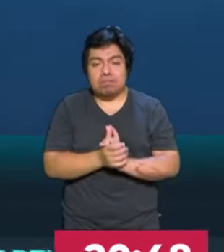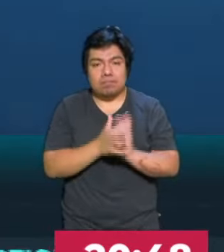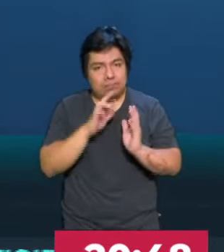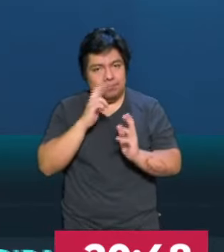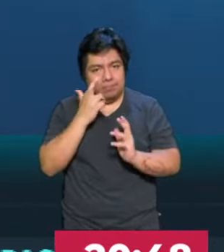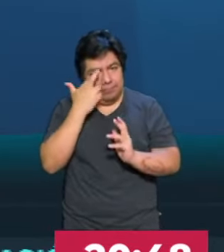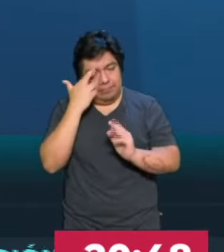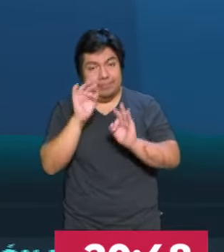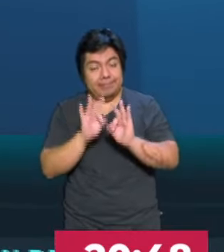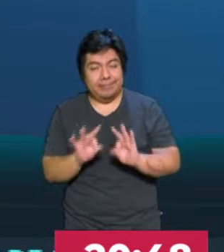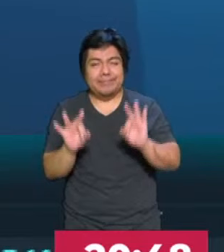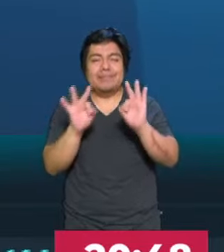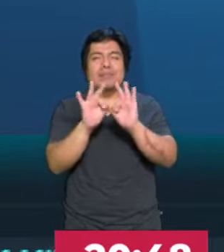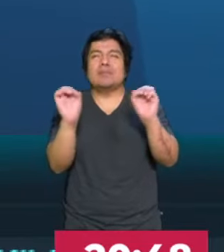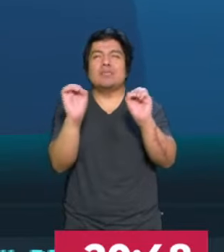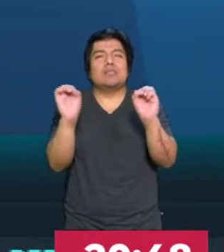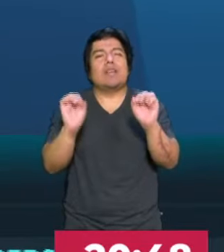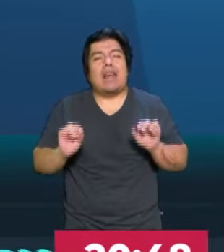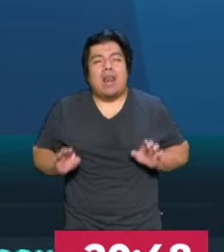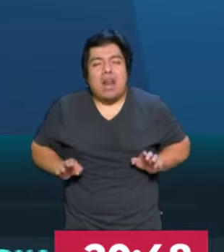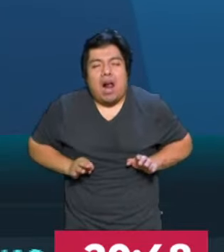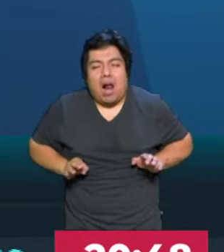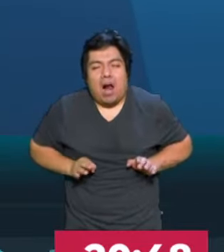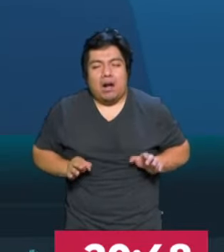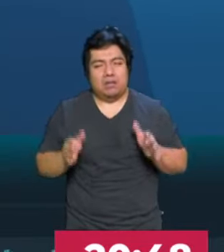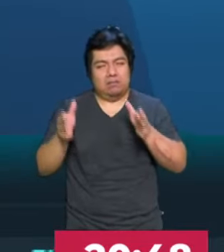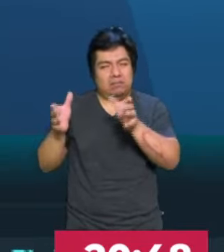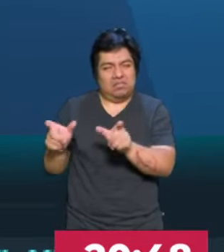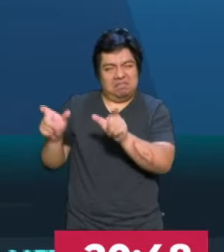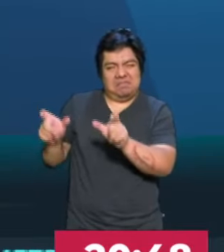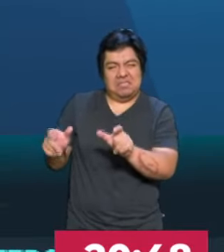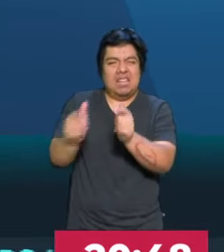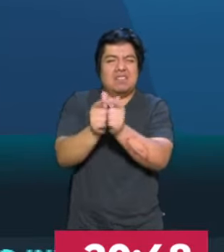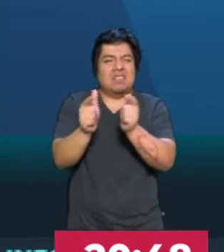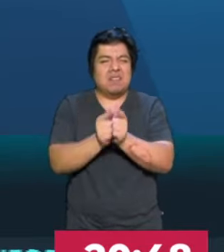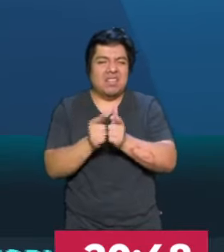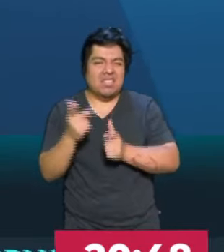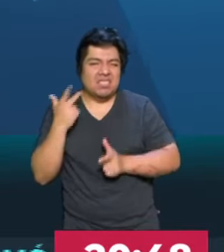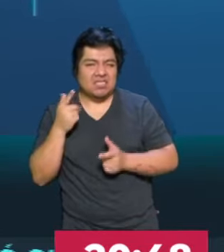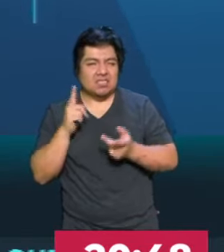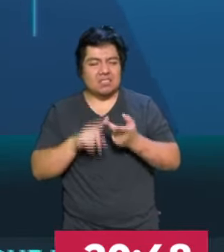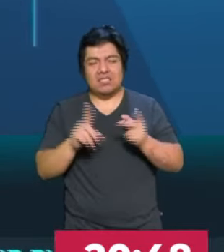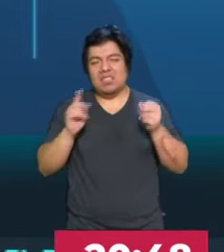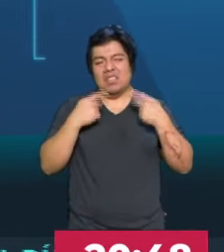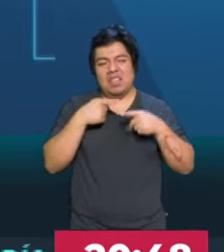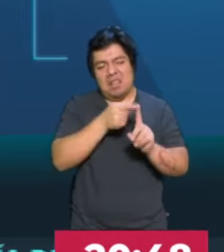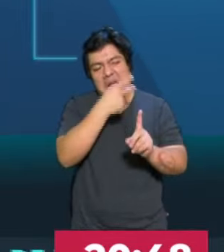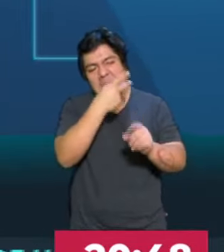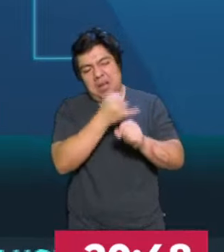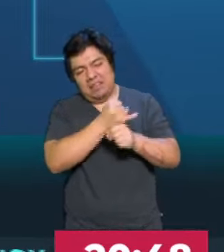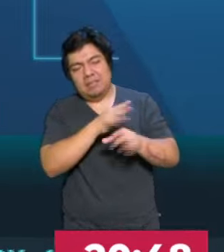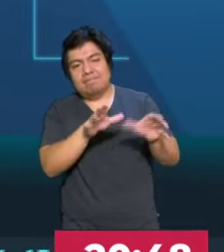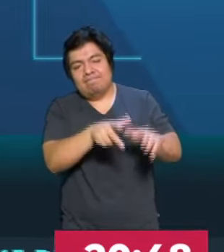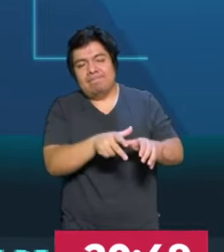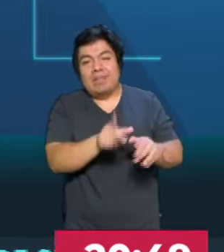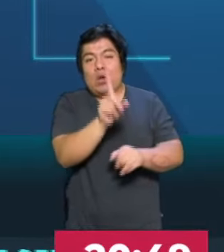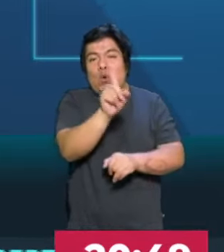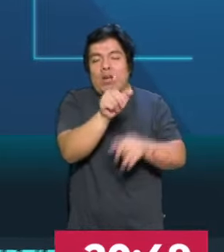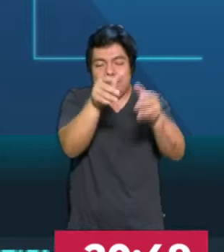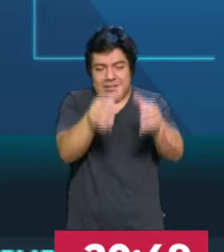importante decirlo, no de la figura, no de ese partido, no de ese personaje que a lo mejor representa, sino eso